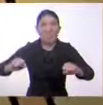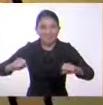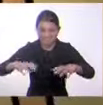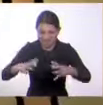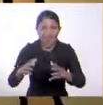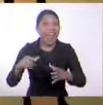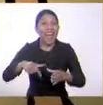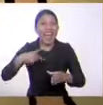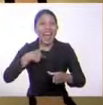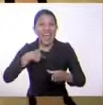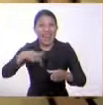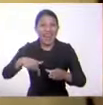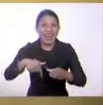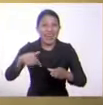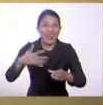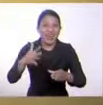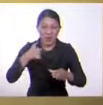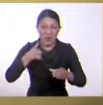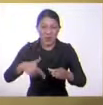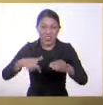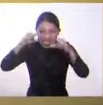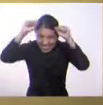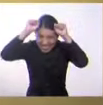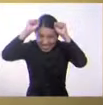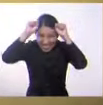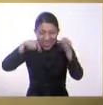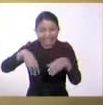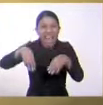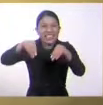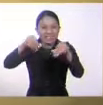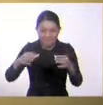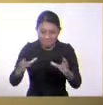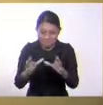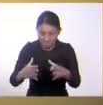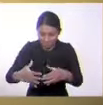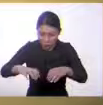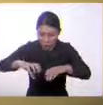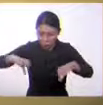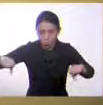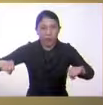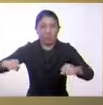¡Miren, soy yo! Hice una perinola en la arena.